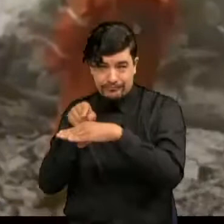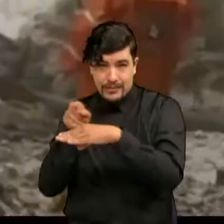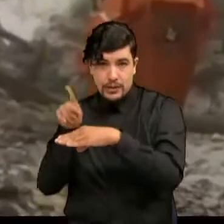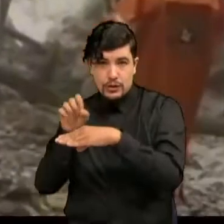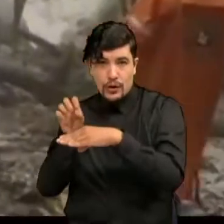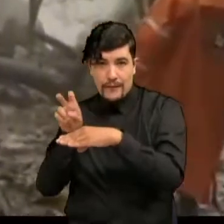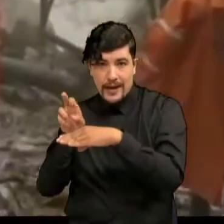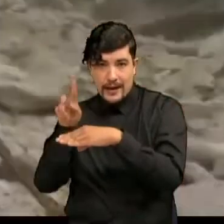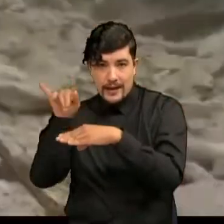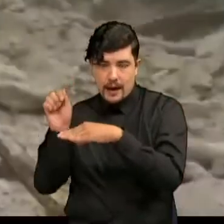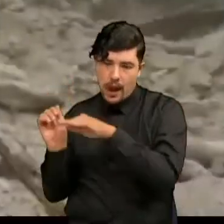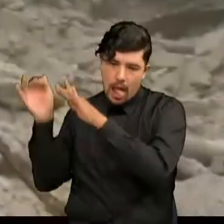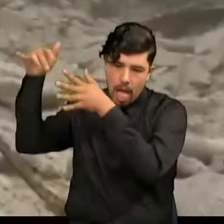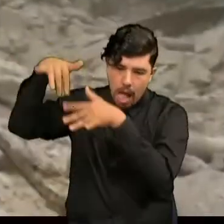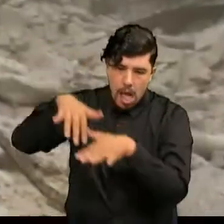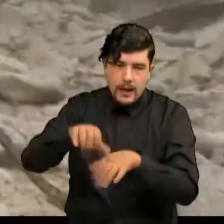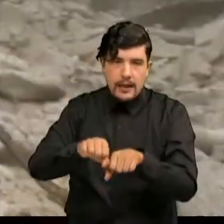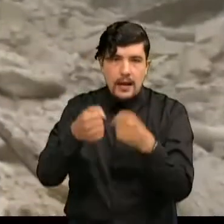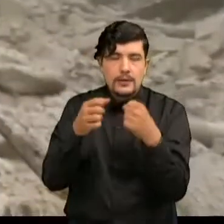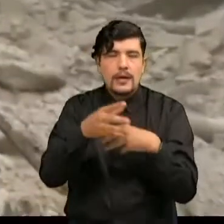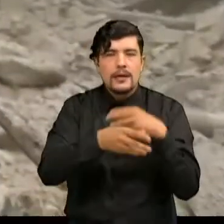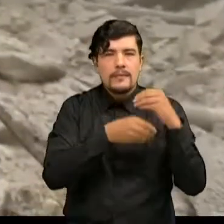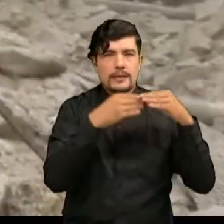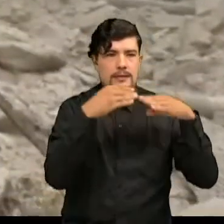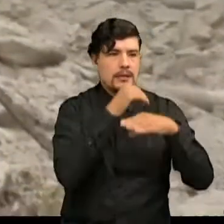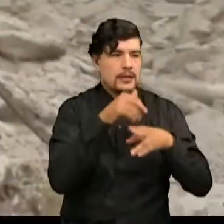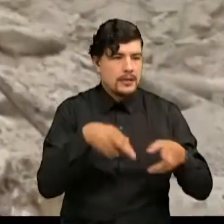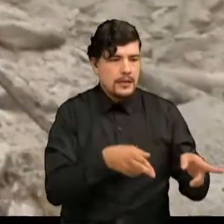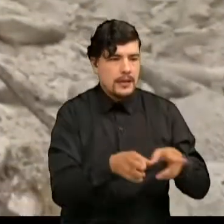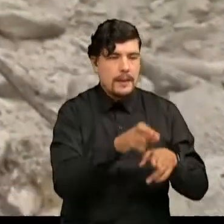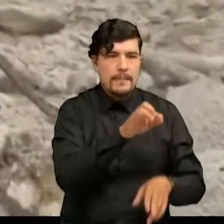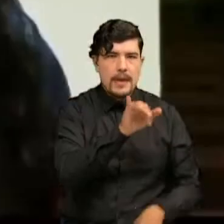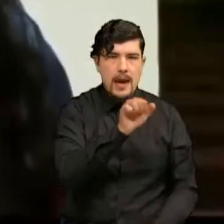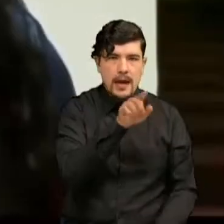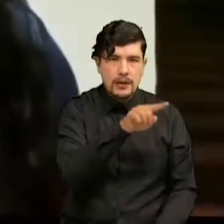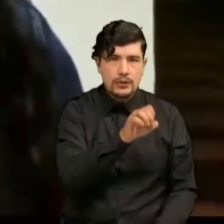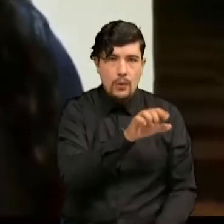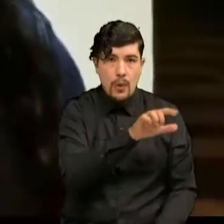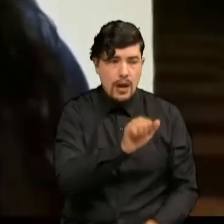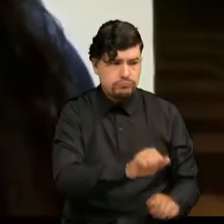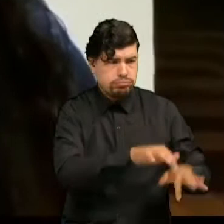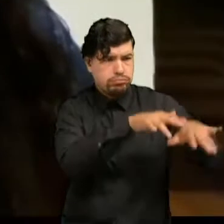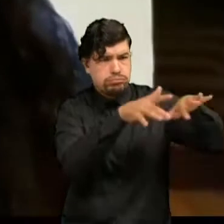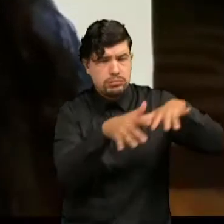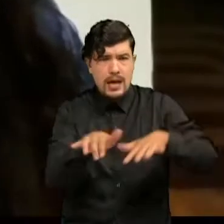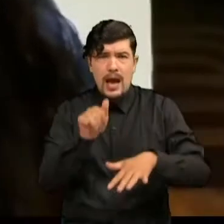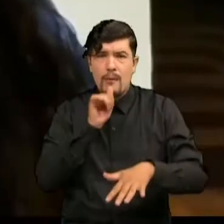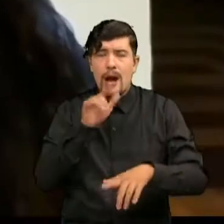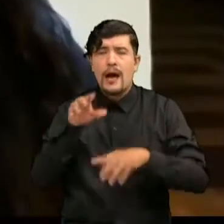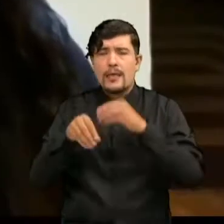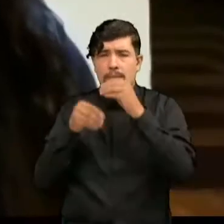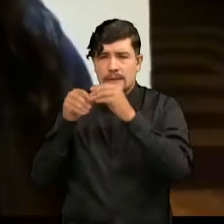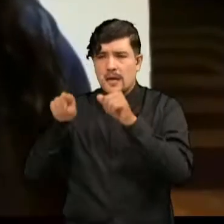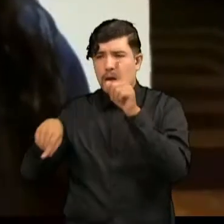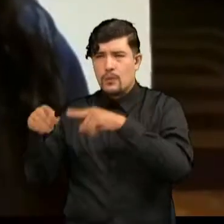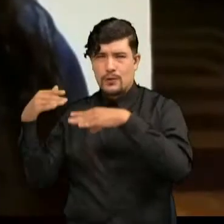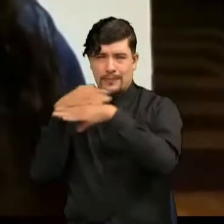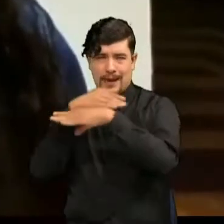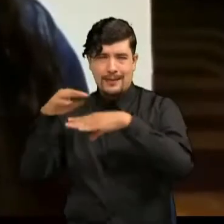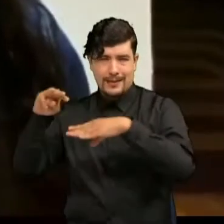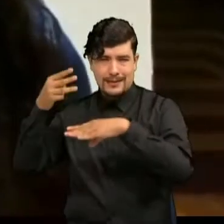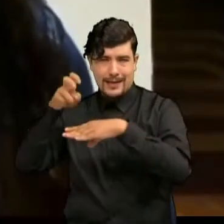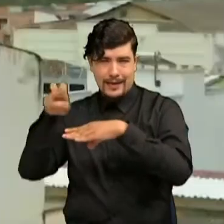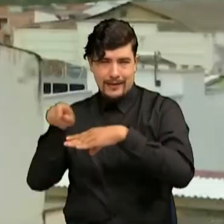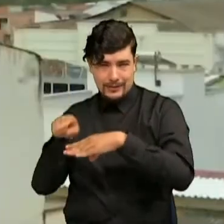el desbordamiento de la quebrada la piaf o la desbordamiento de la quebrada tamara y algunos derrumbes en vías terciarias de